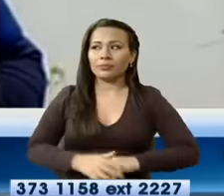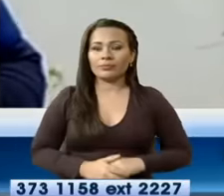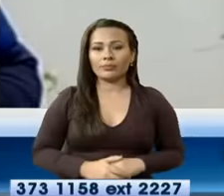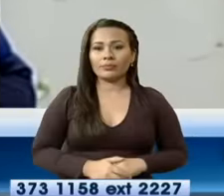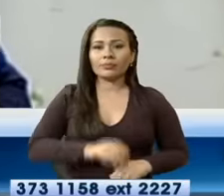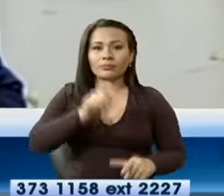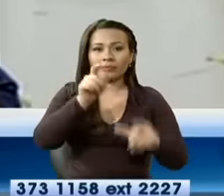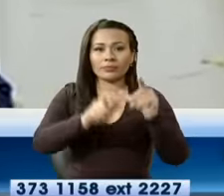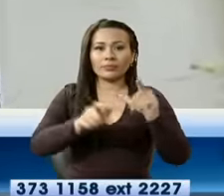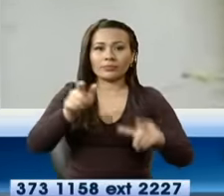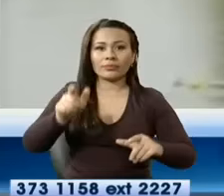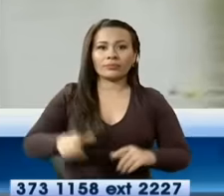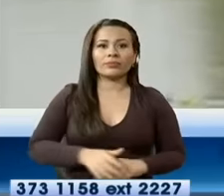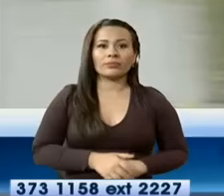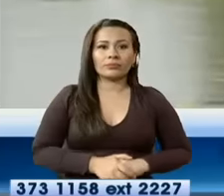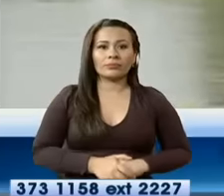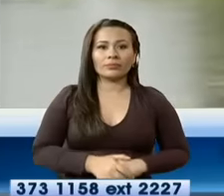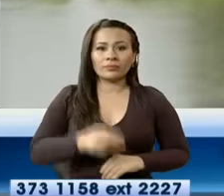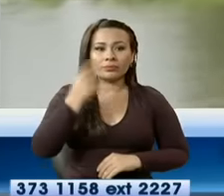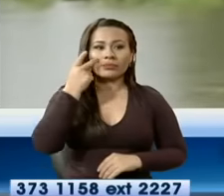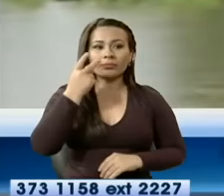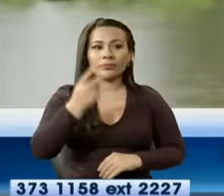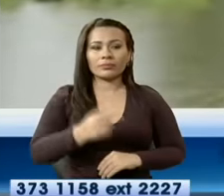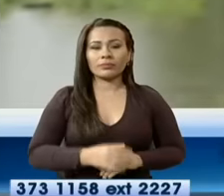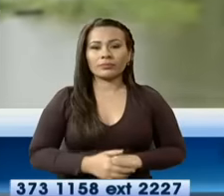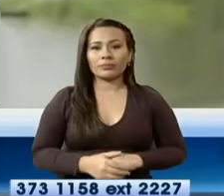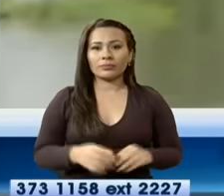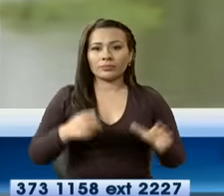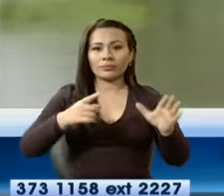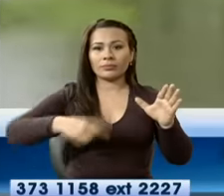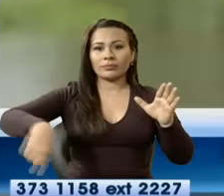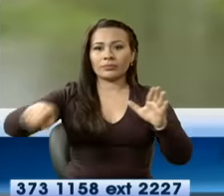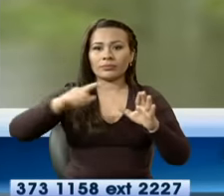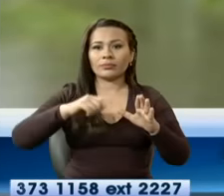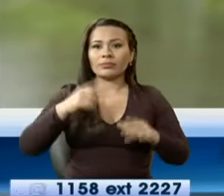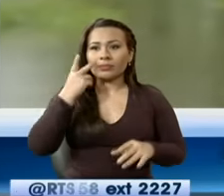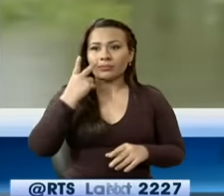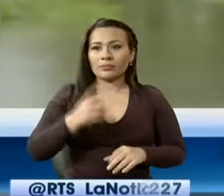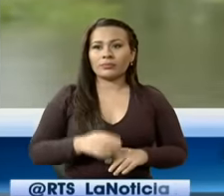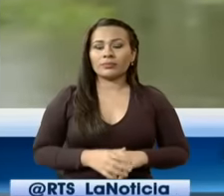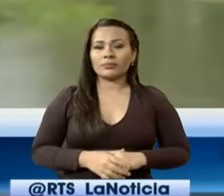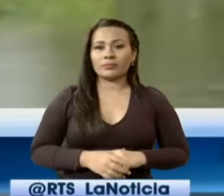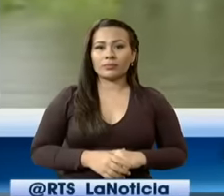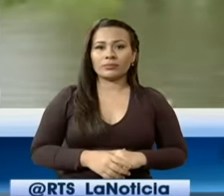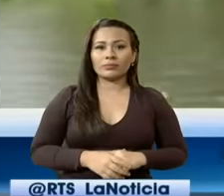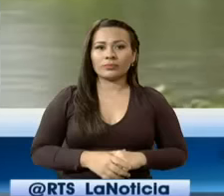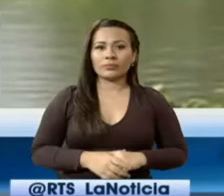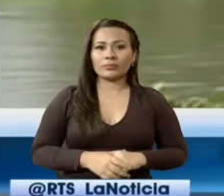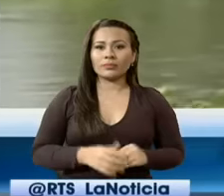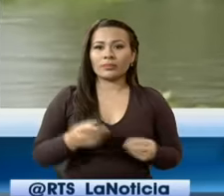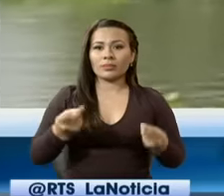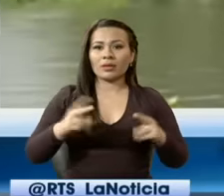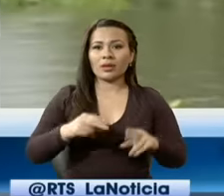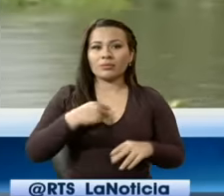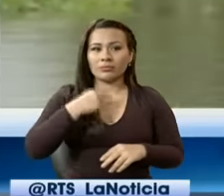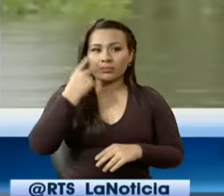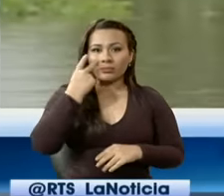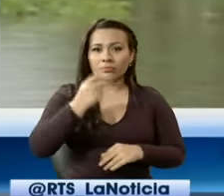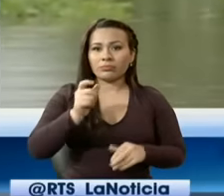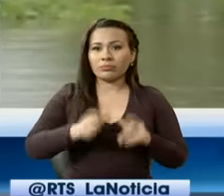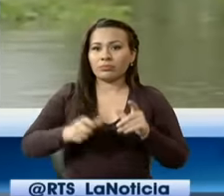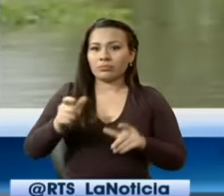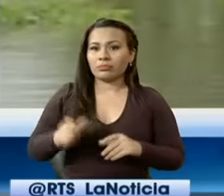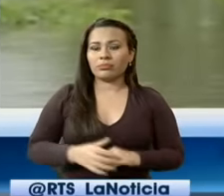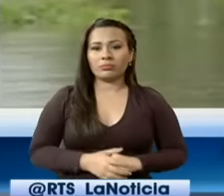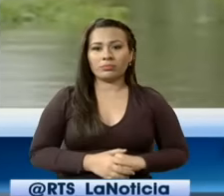las personas que tienen familia donde pueden quedarse, donde puedan hospedarse, pues le están dando la mano. ¿Esta zona, de lo que conocen,